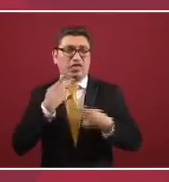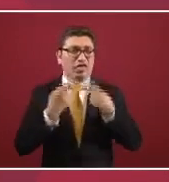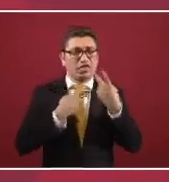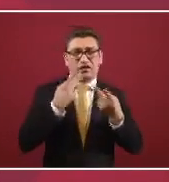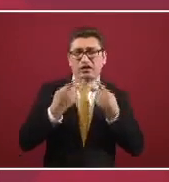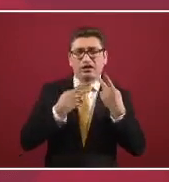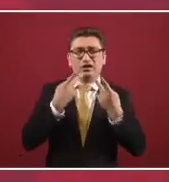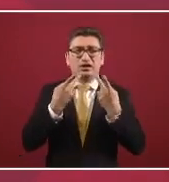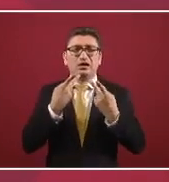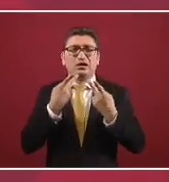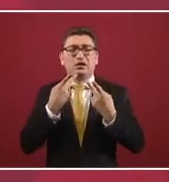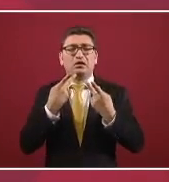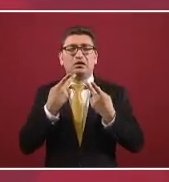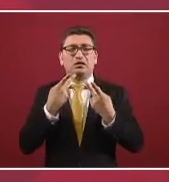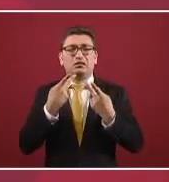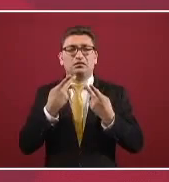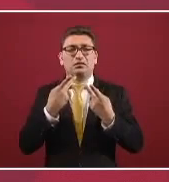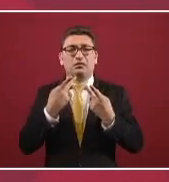Sí, mienten, pero